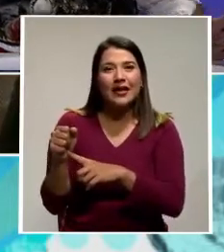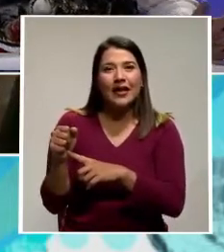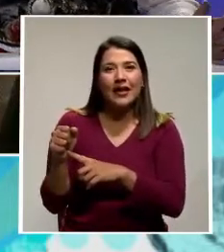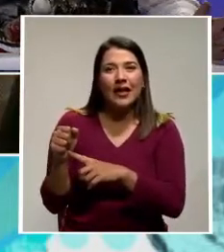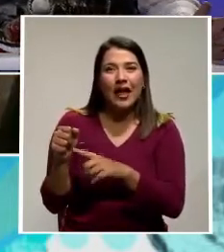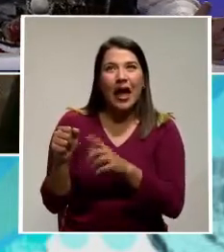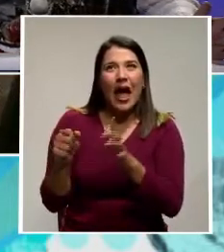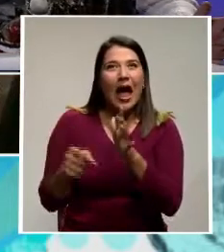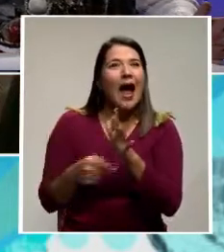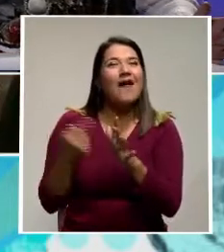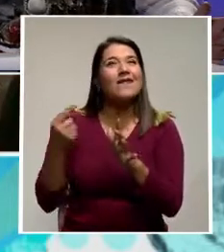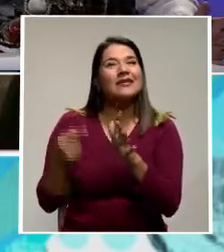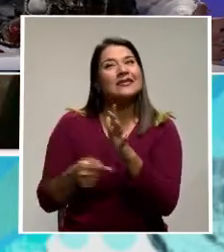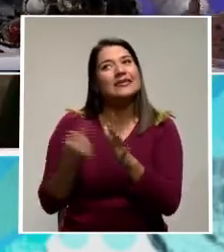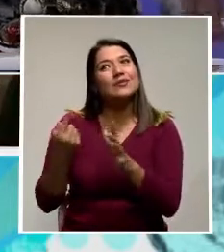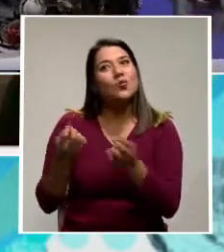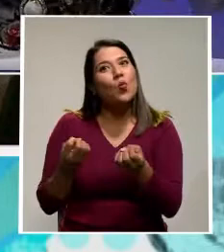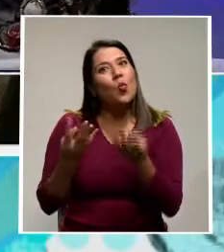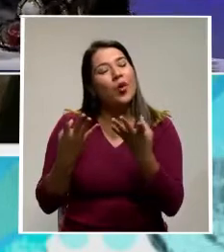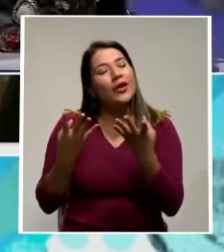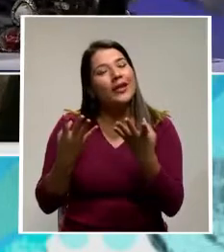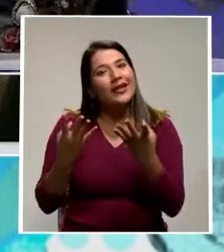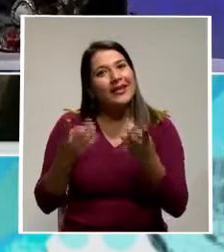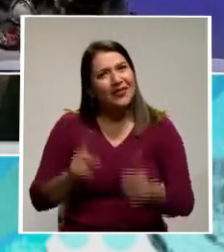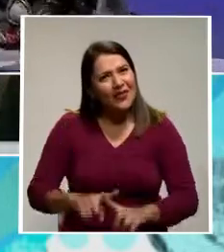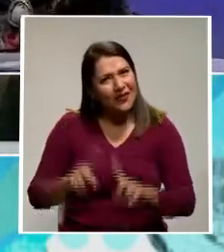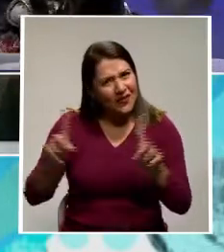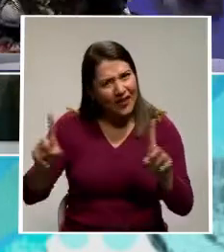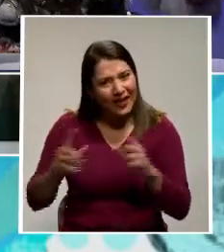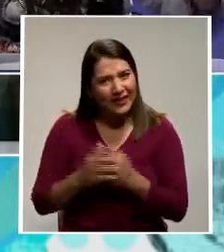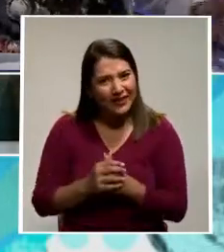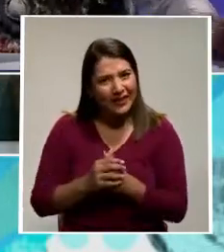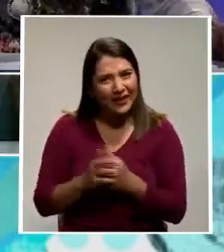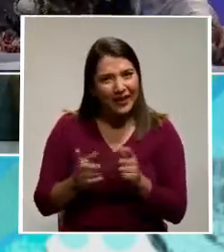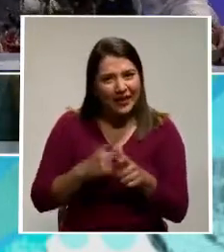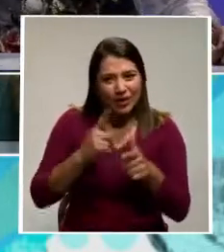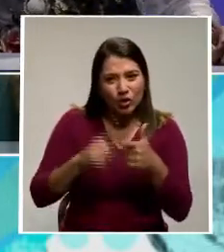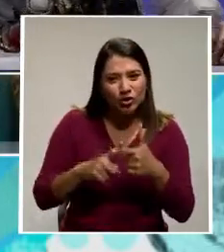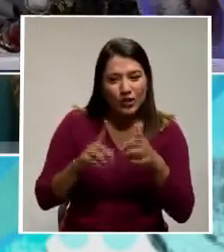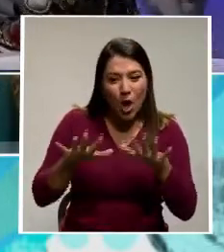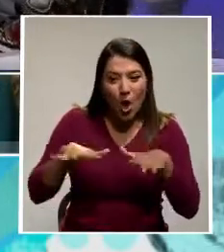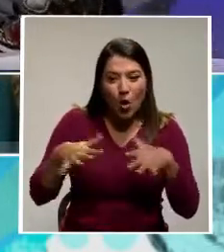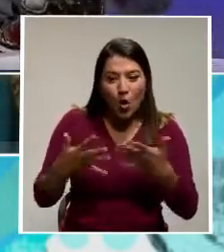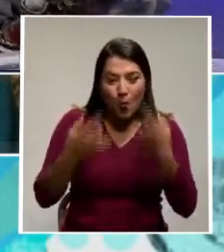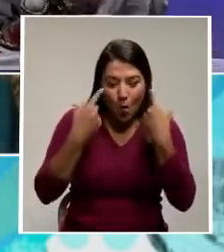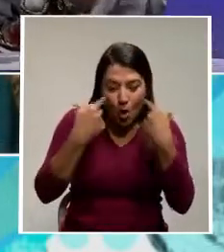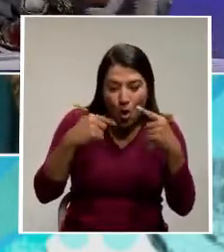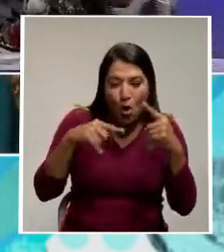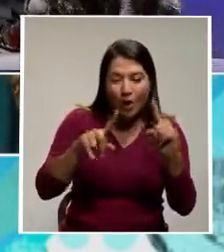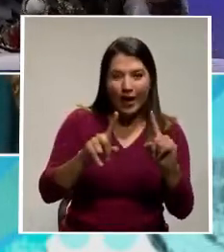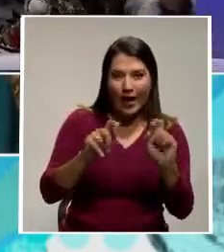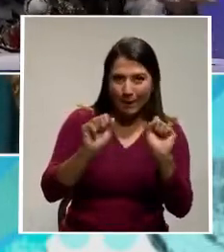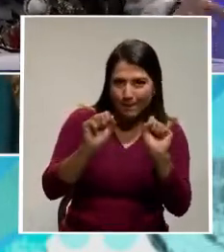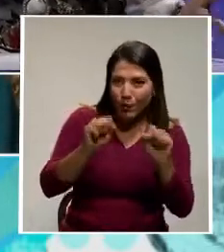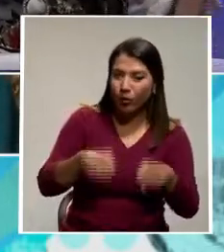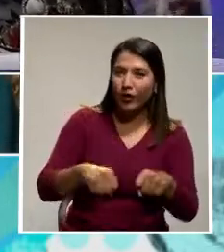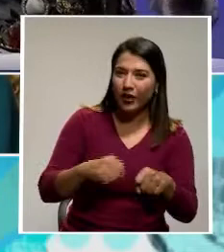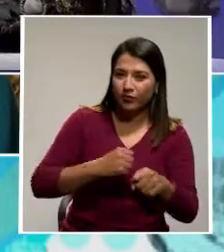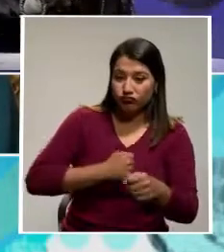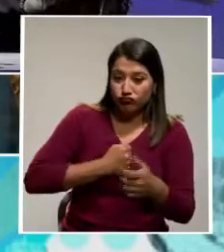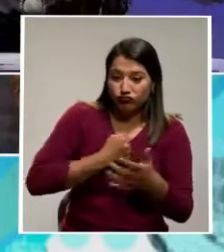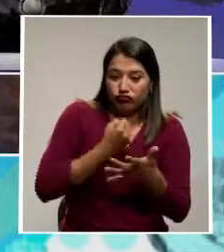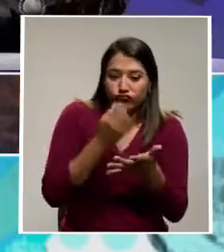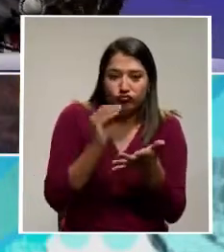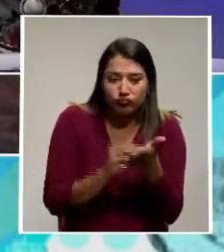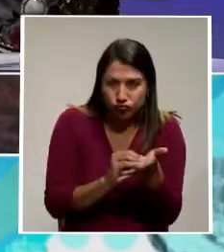el mundo? ¿Verdad? Yo decía, ¿cómo dar a conocer esas hebras que quedan en los cuadernos? A veces los desarrollan y algunas tienen libros y